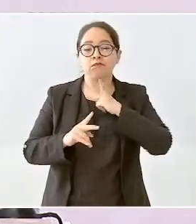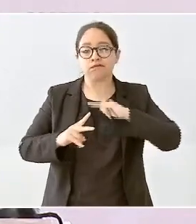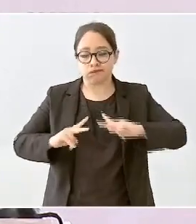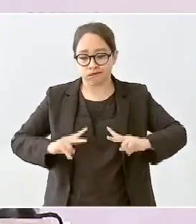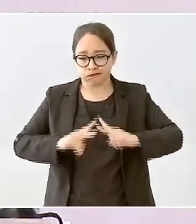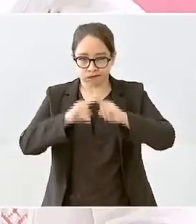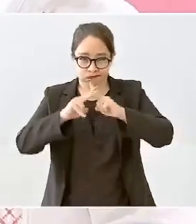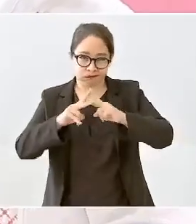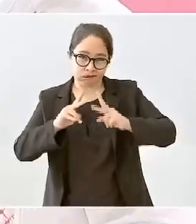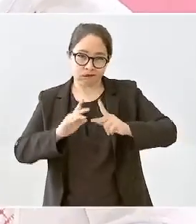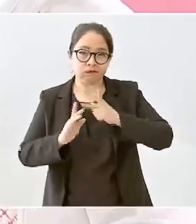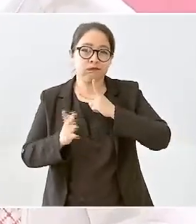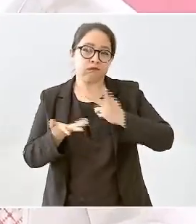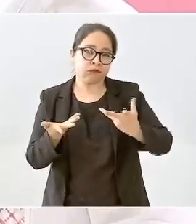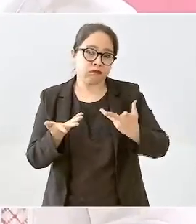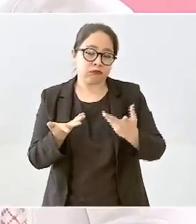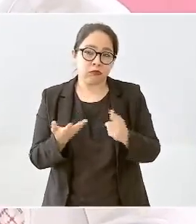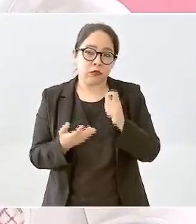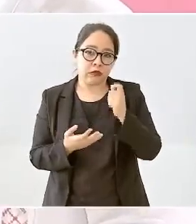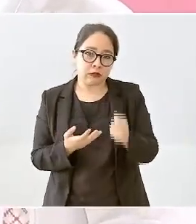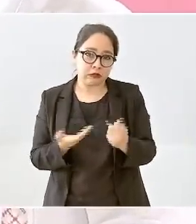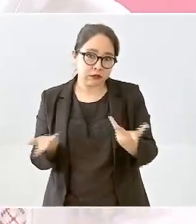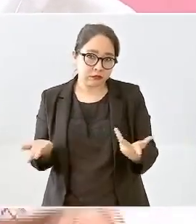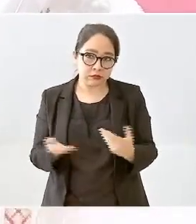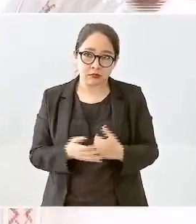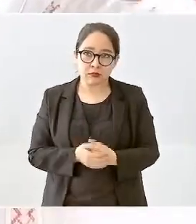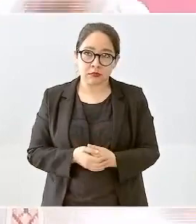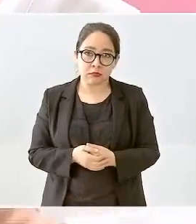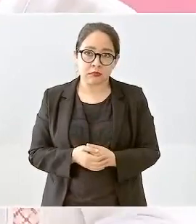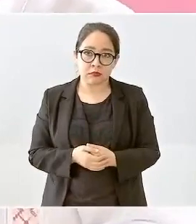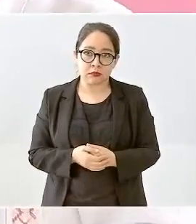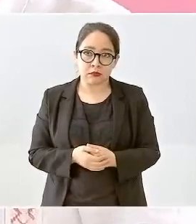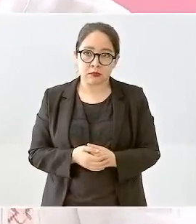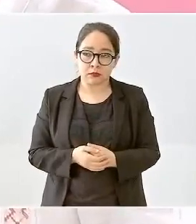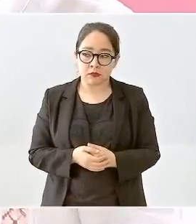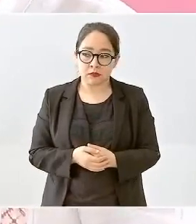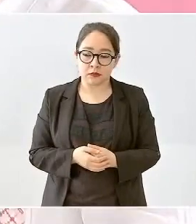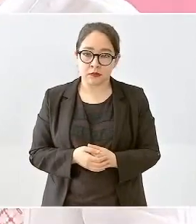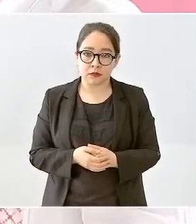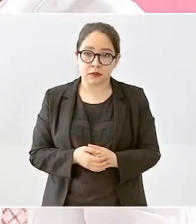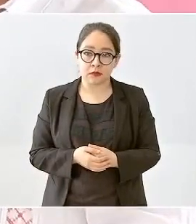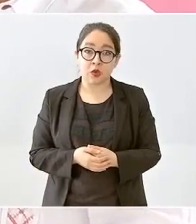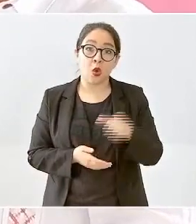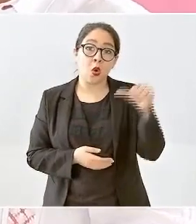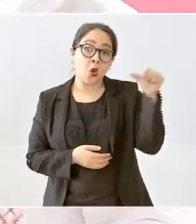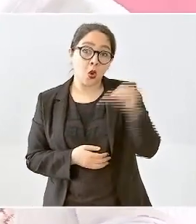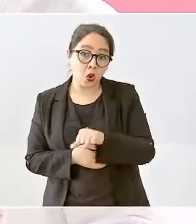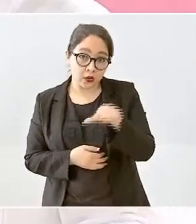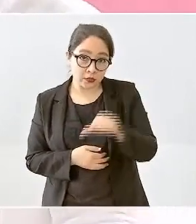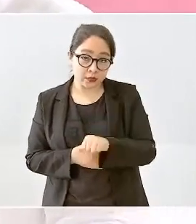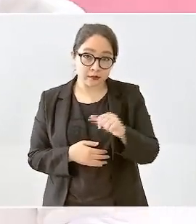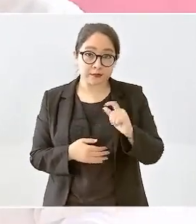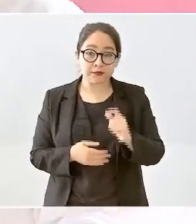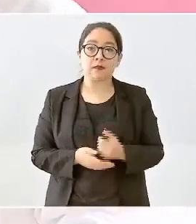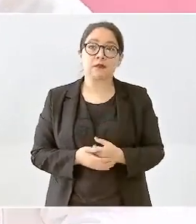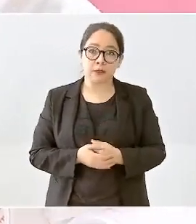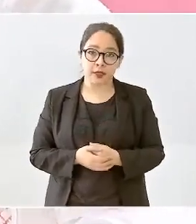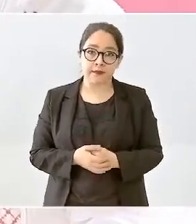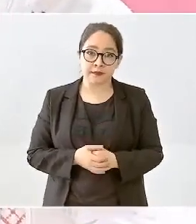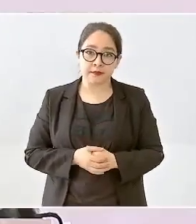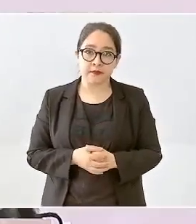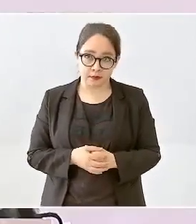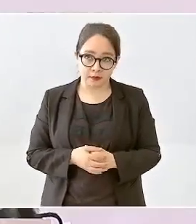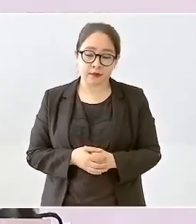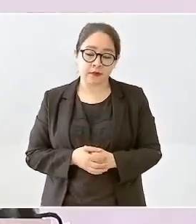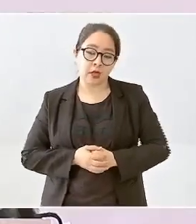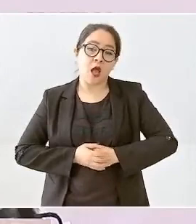Terminaron con una barda nada más y eso fue todo lo que hicieron. Hoy podemos decir